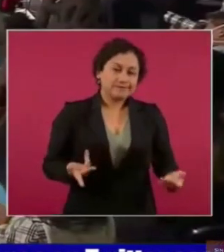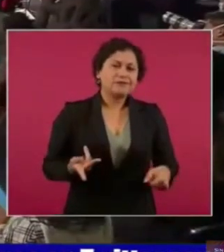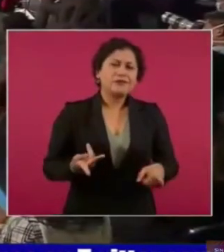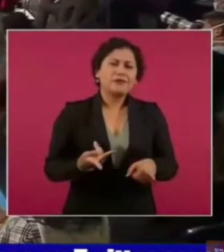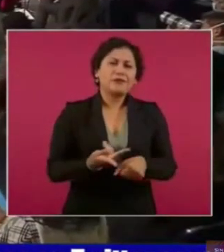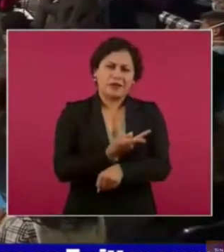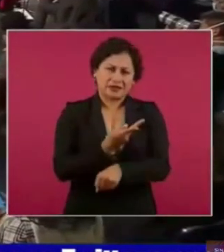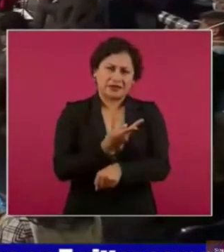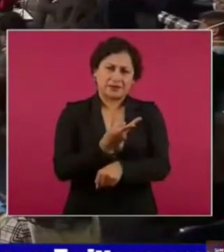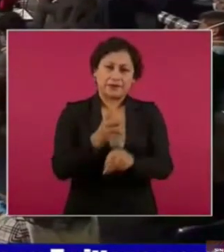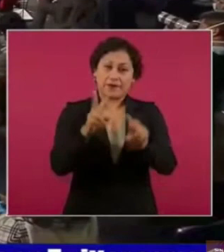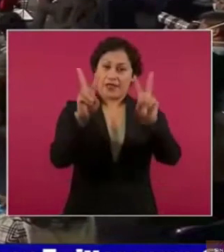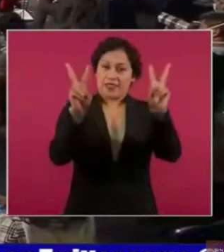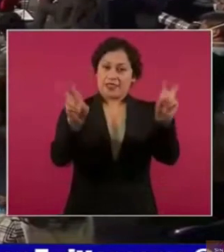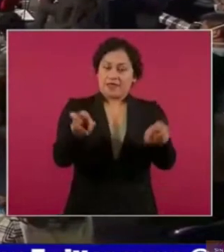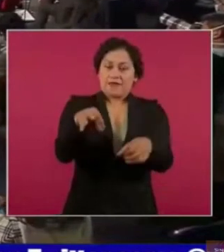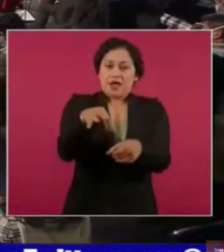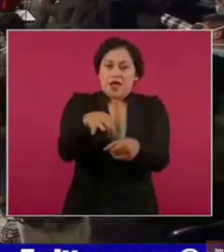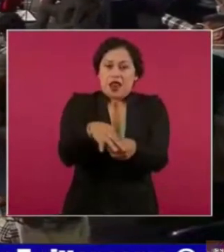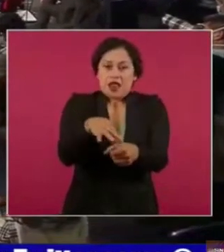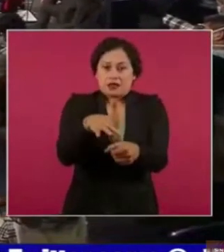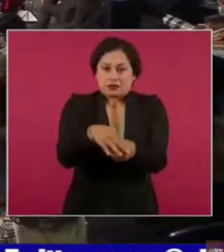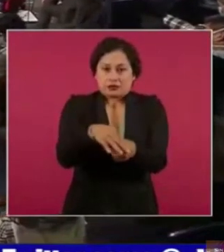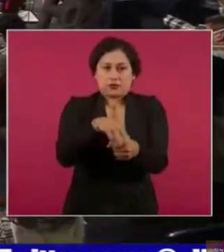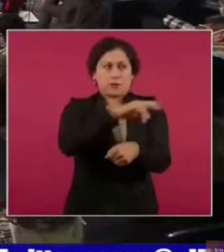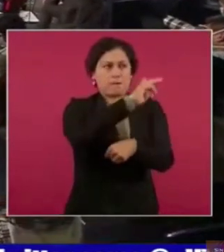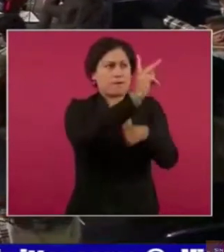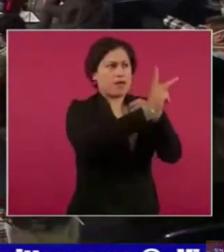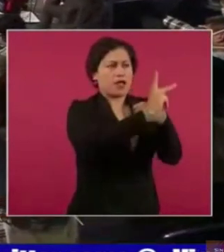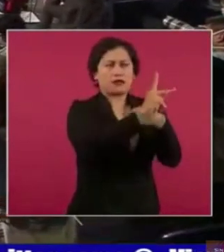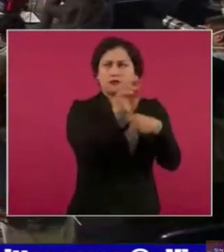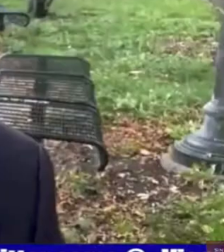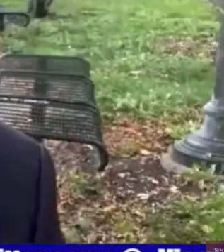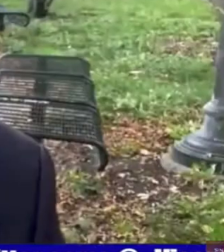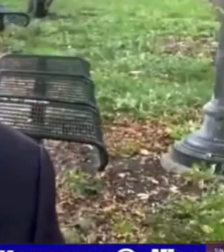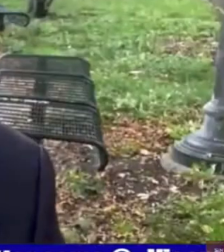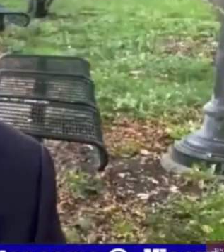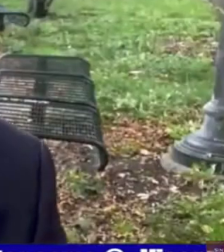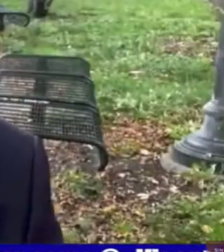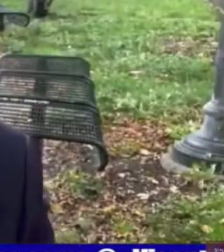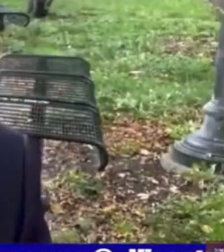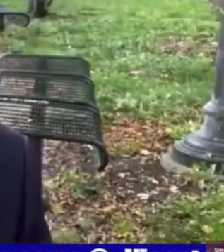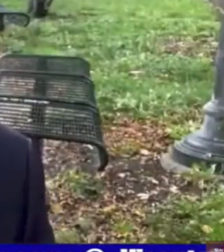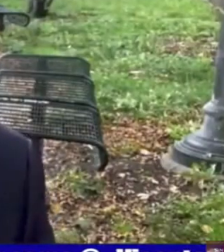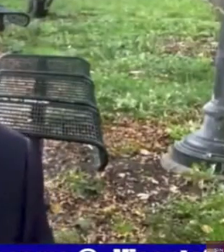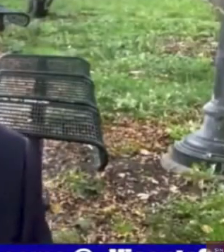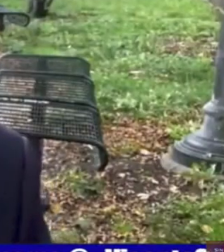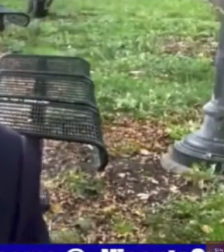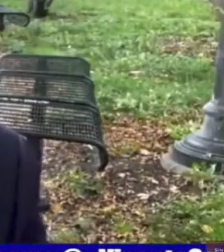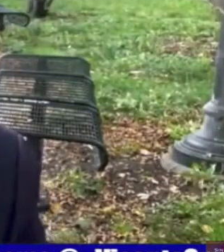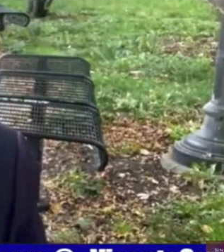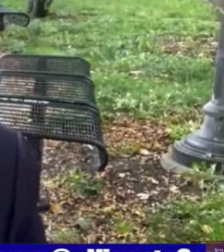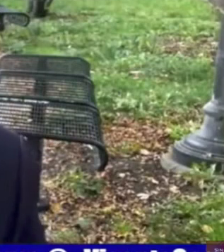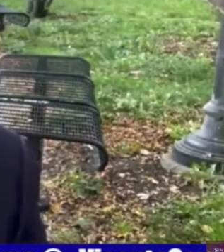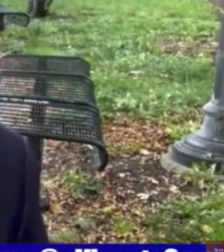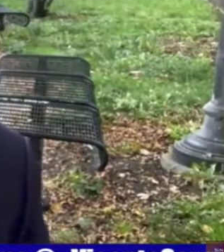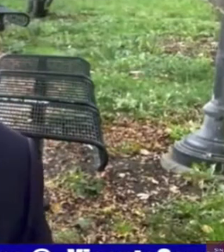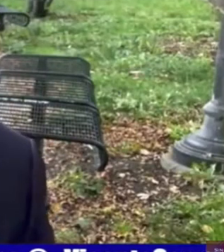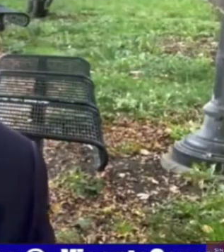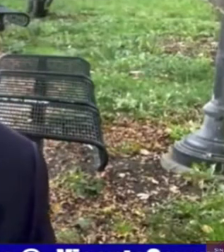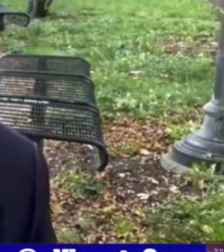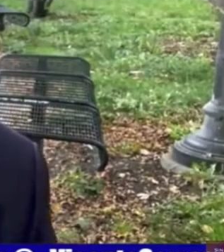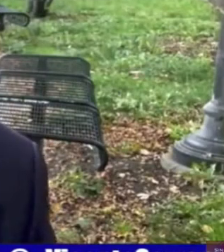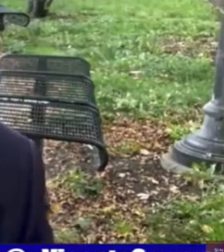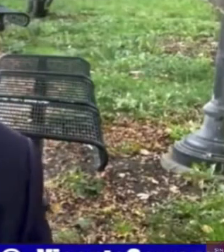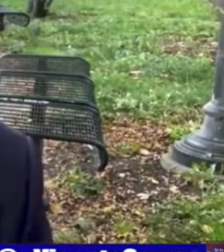gobiernos de otros países. Esto fue lo que dijo el presidente Andrés Manuel López Obrador en la mañanera, y que creo que le mete un raspón, con mucho